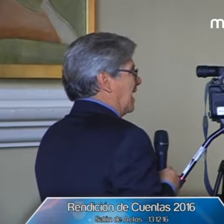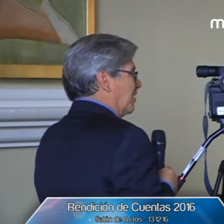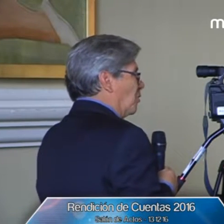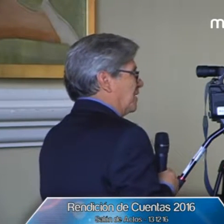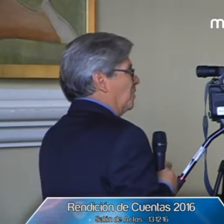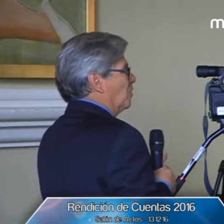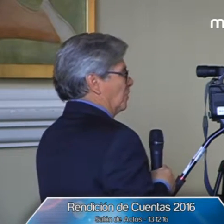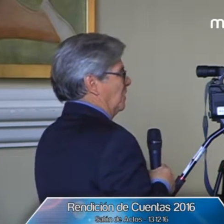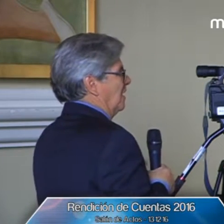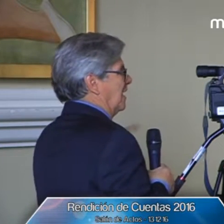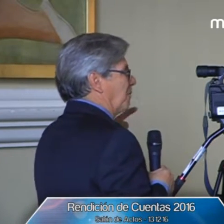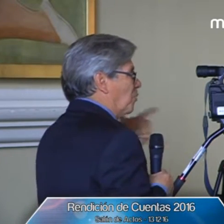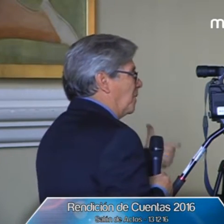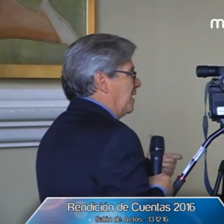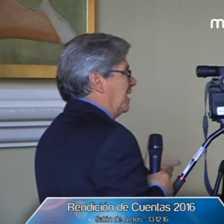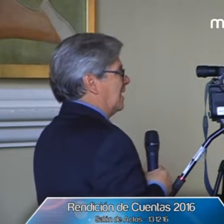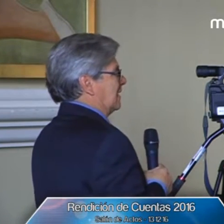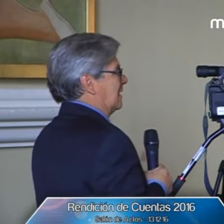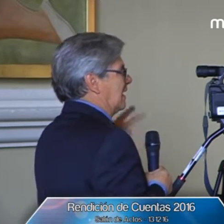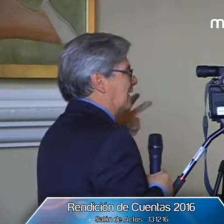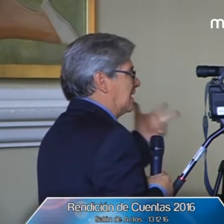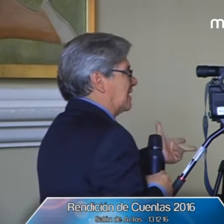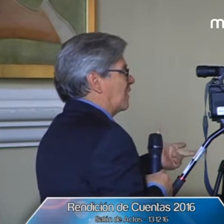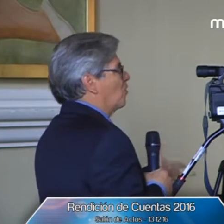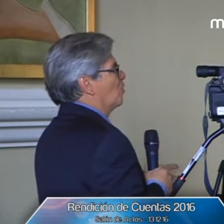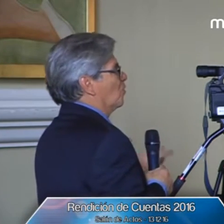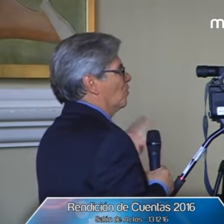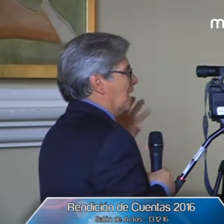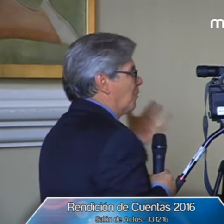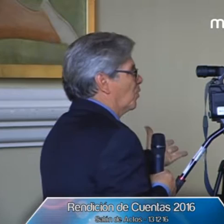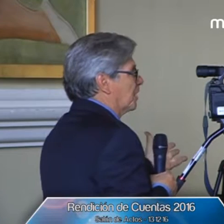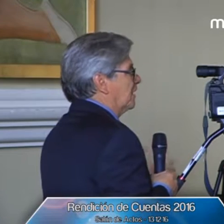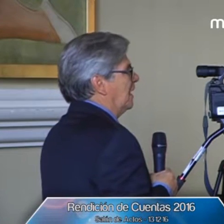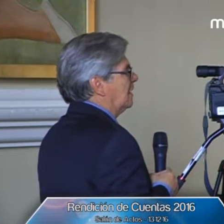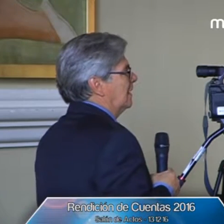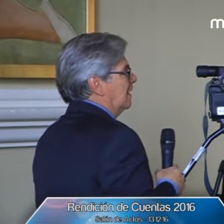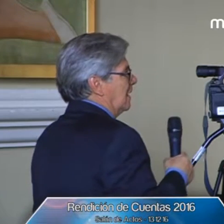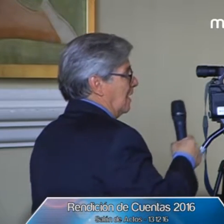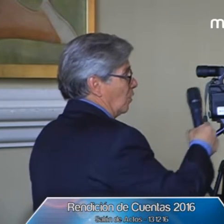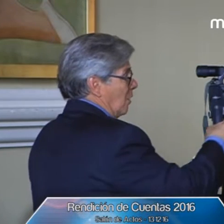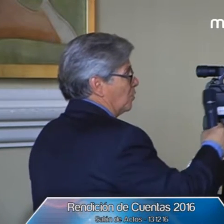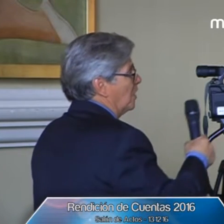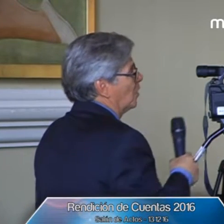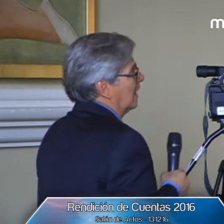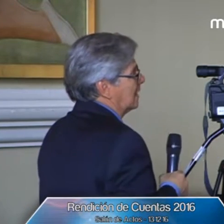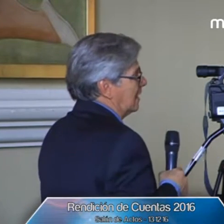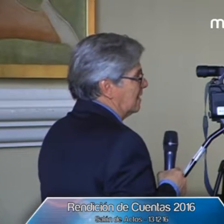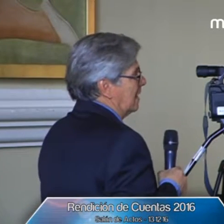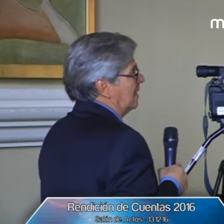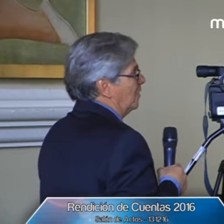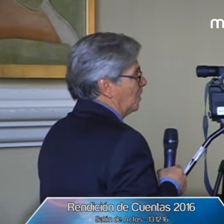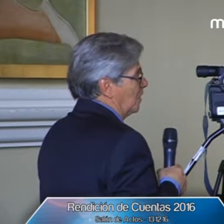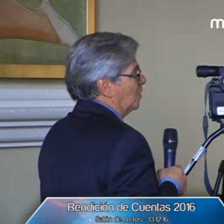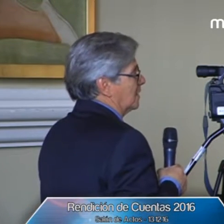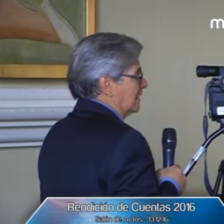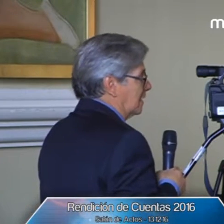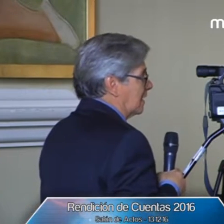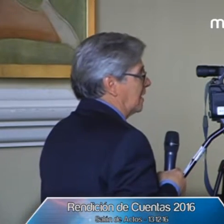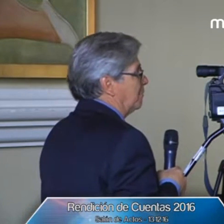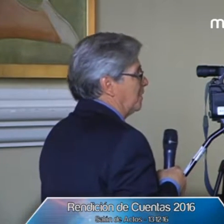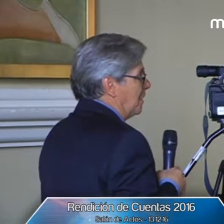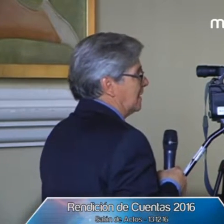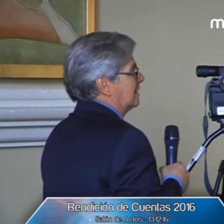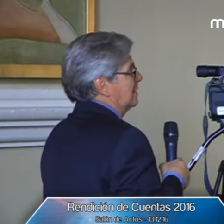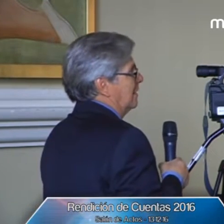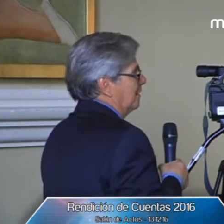pero la innovación, la prosperidad, el desarrollo, la modernidad, es lo que a usted lo caracteriza y yo quiero